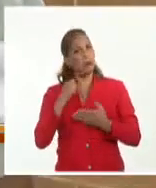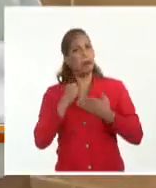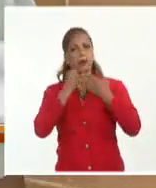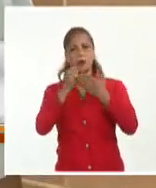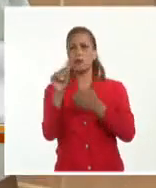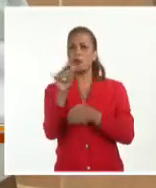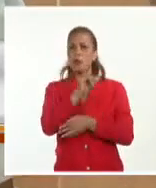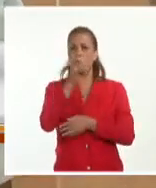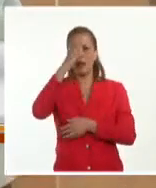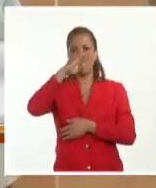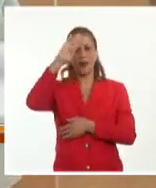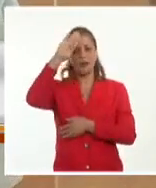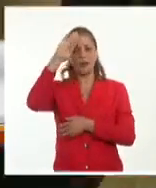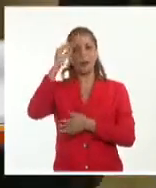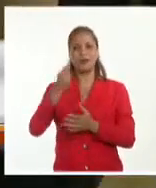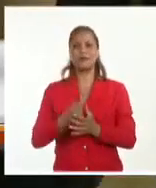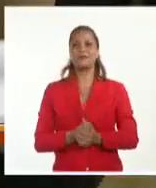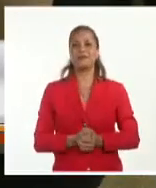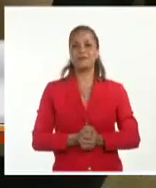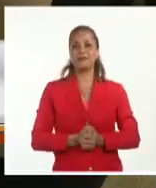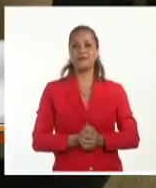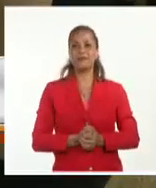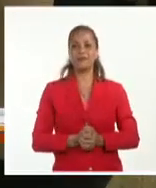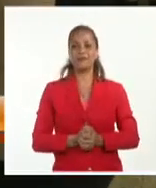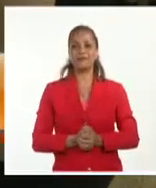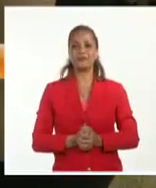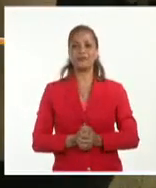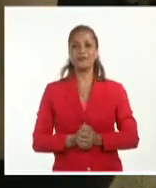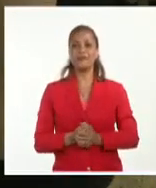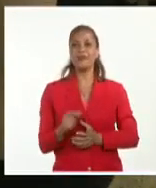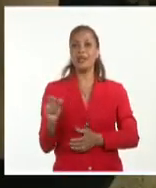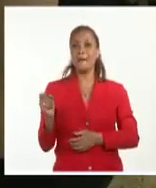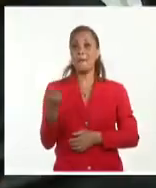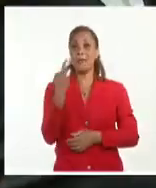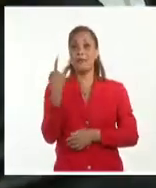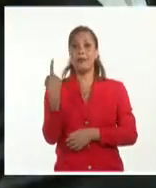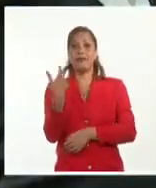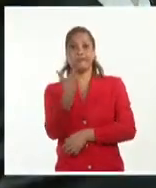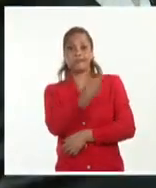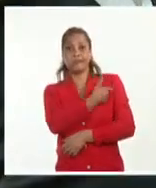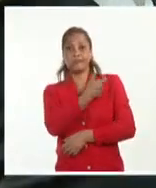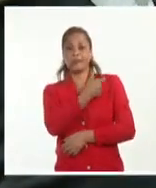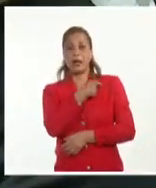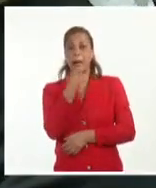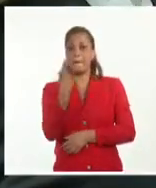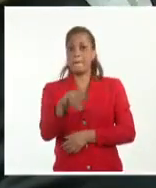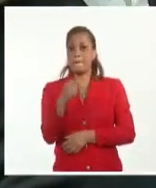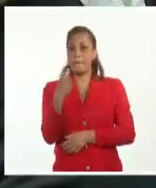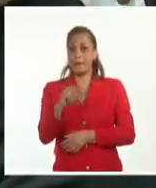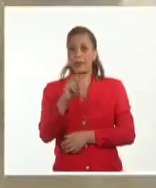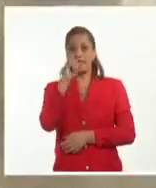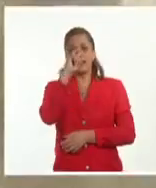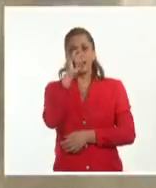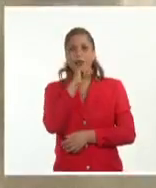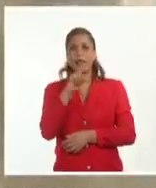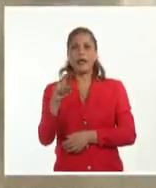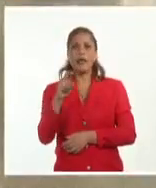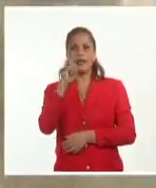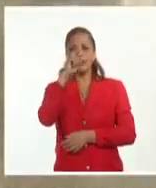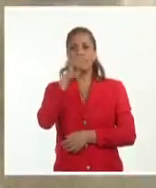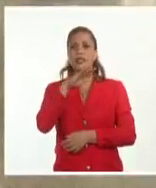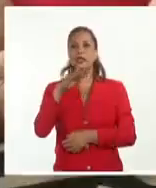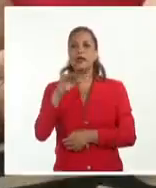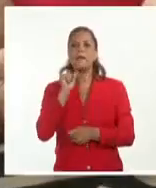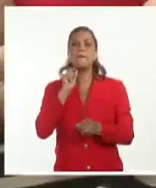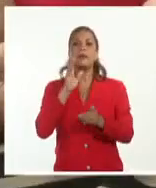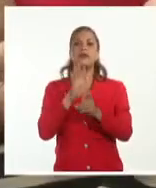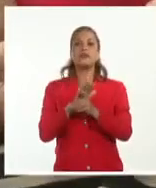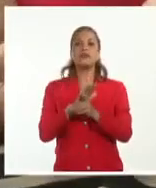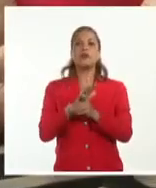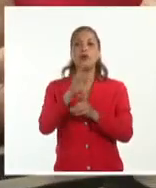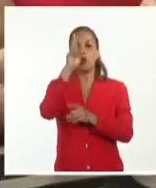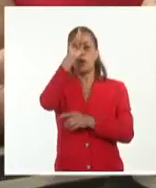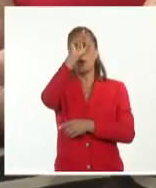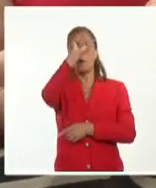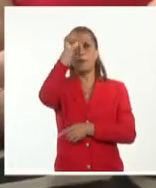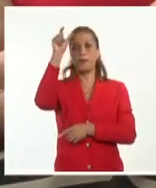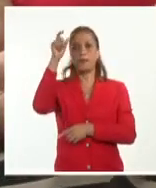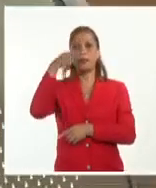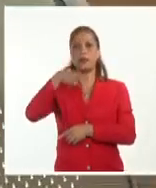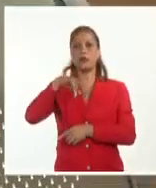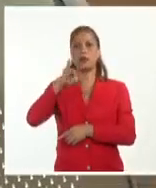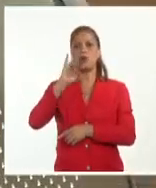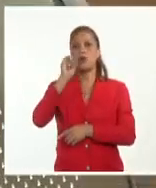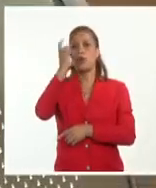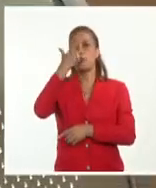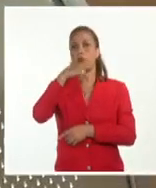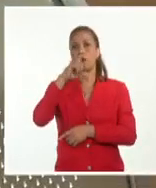país. El primer ensayo clínico en edades pediátricas comenzó en el Hospital Juan Manuel Márquez de la capital con